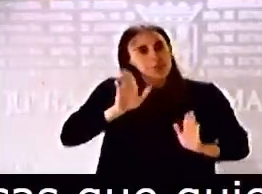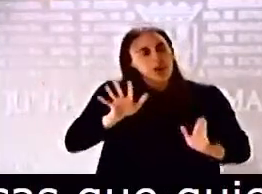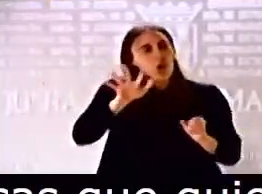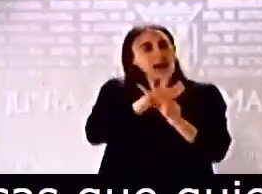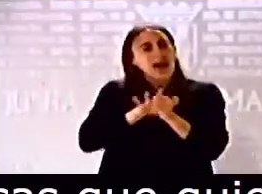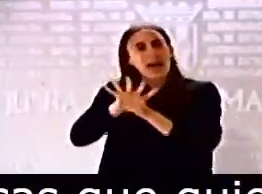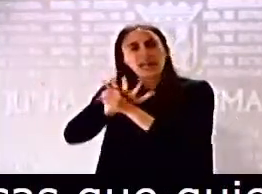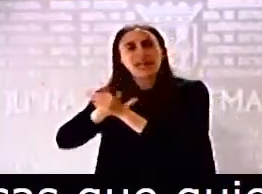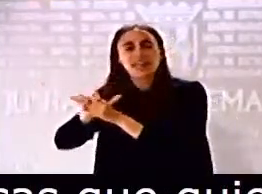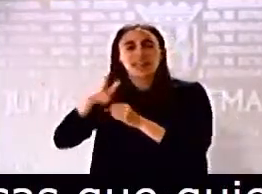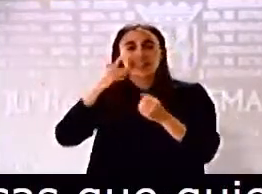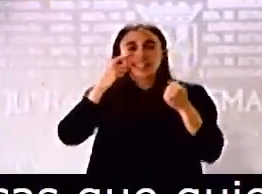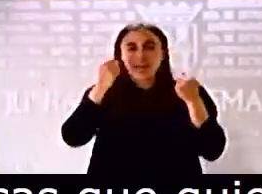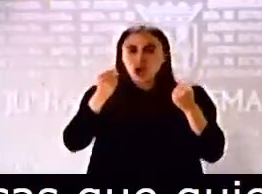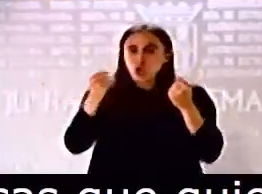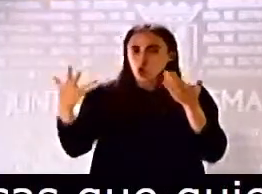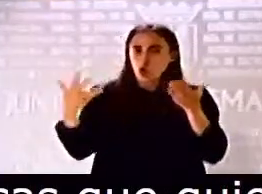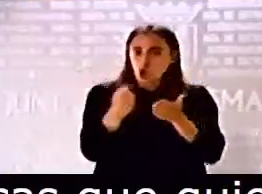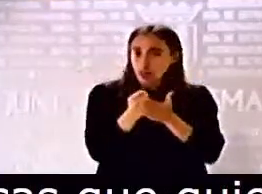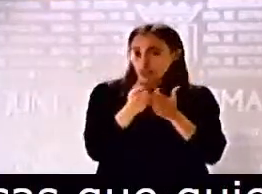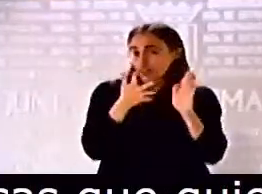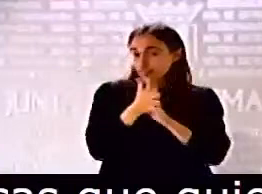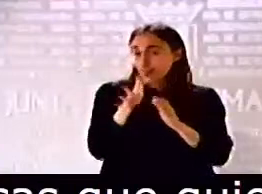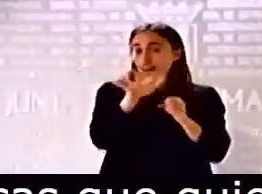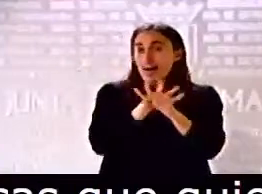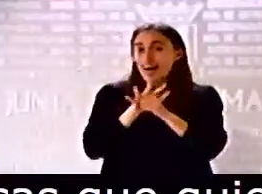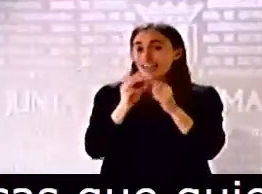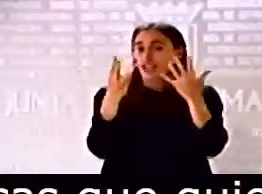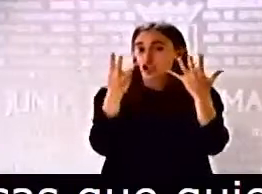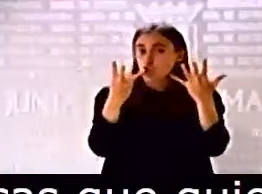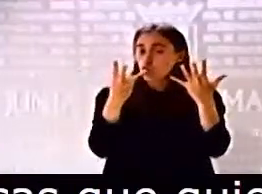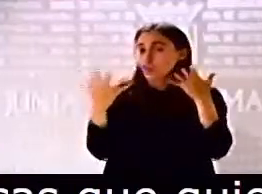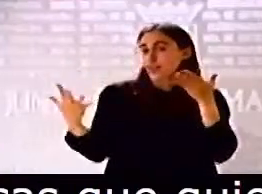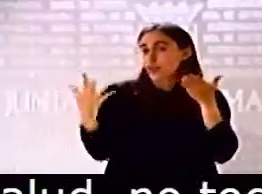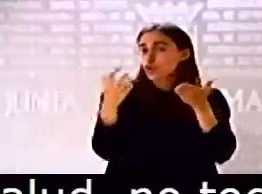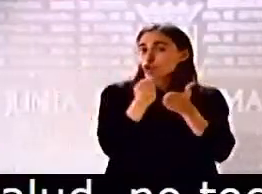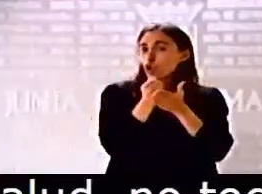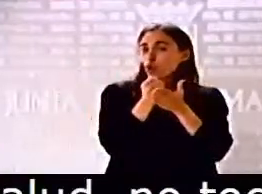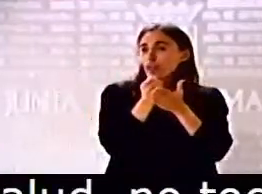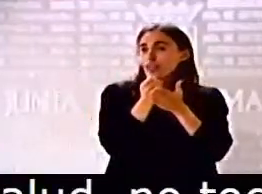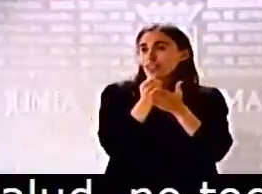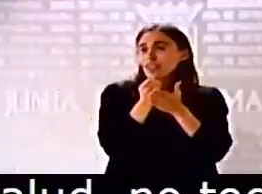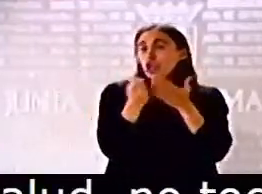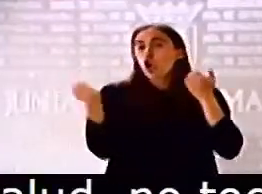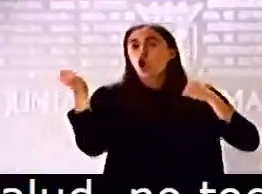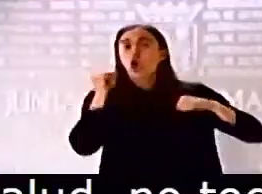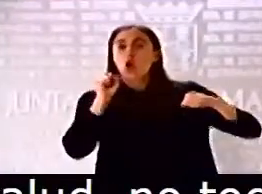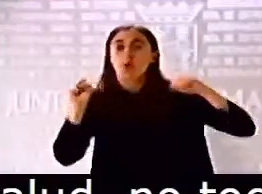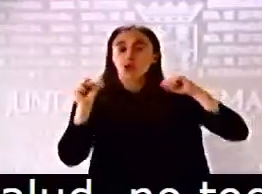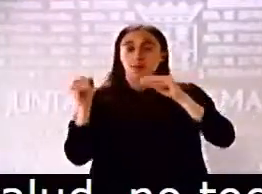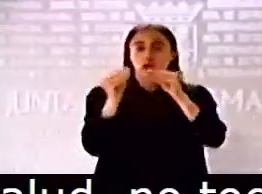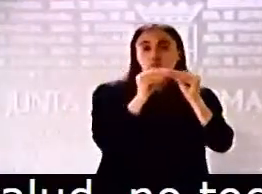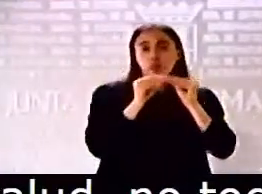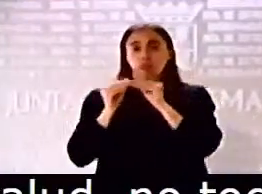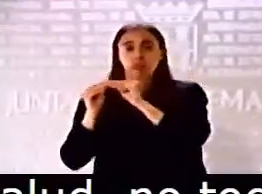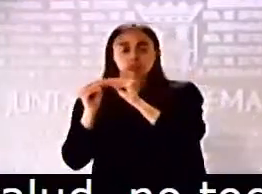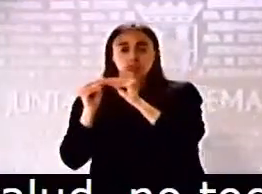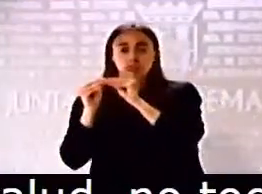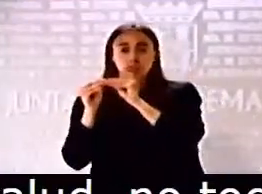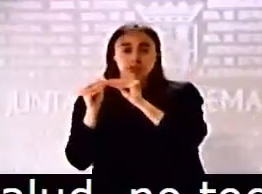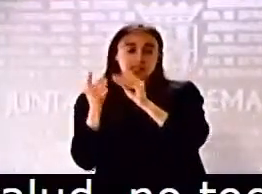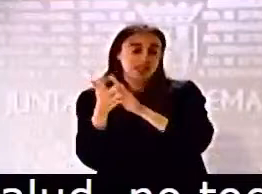las 8 áreas de salud tienen un comportamiento o están teniendo un comportamiento similar. Cada una